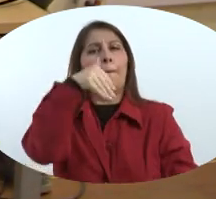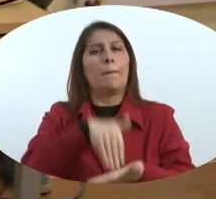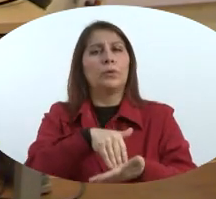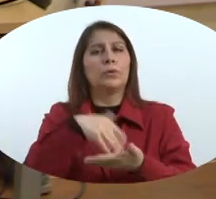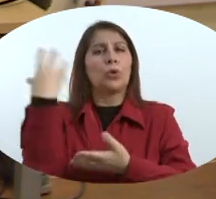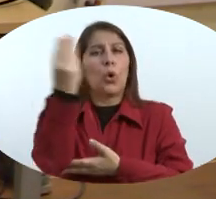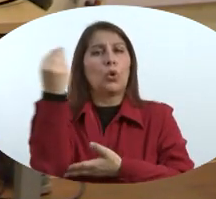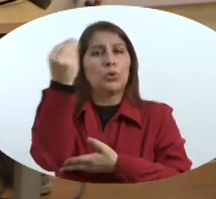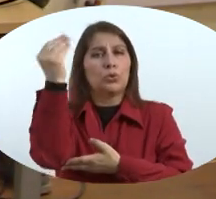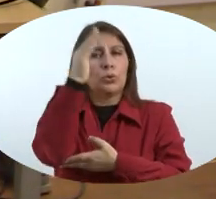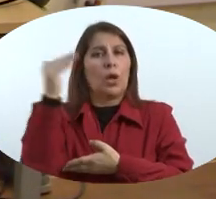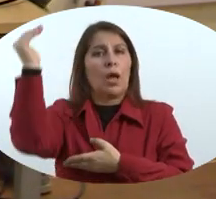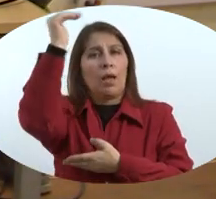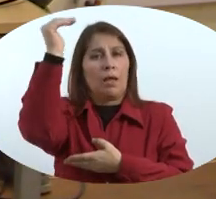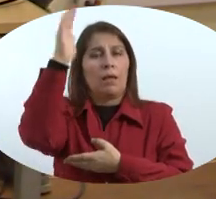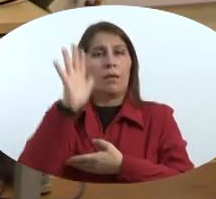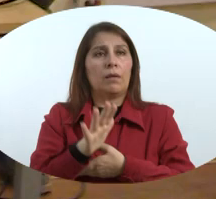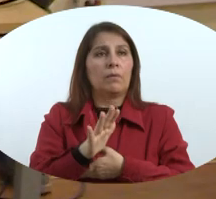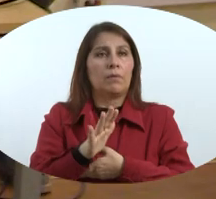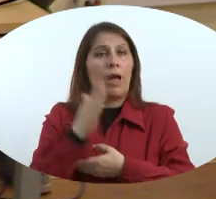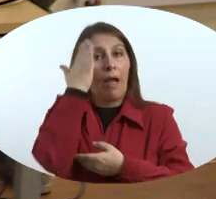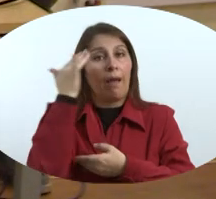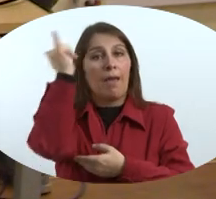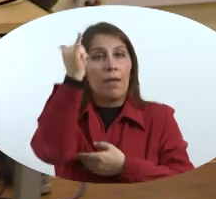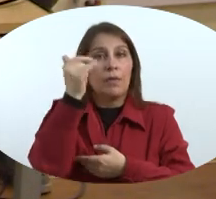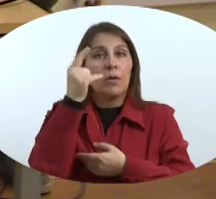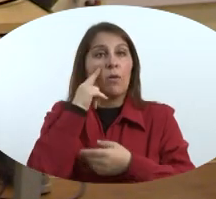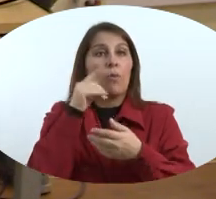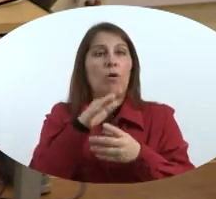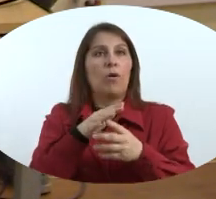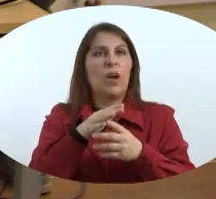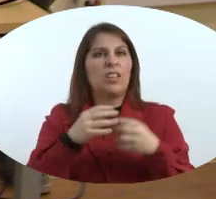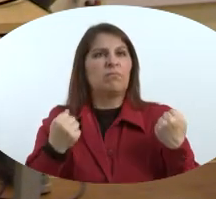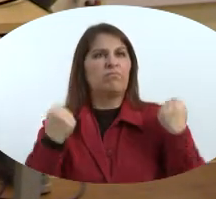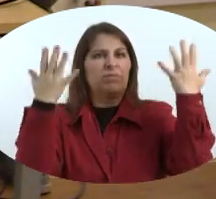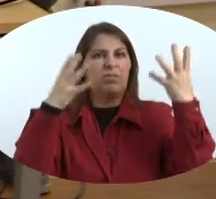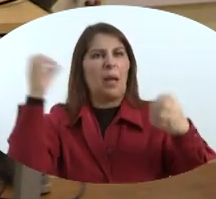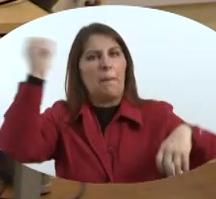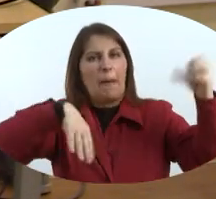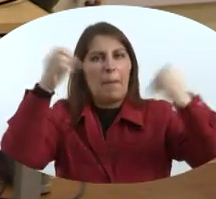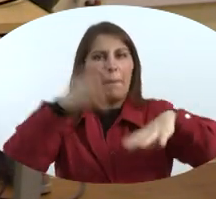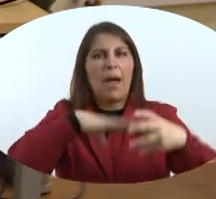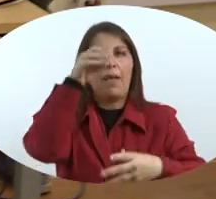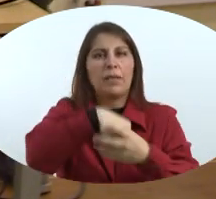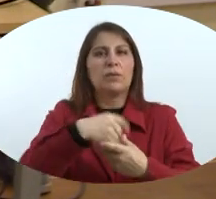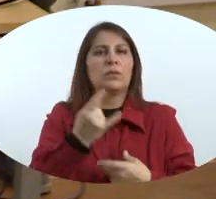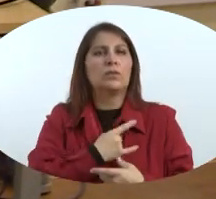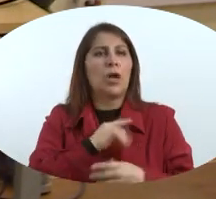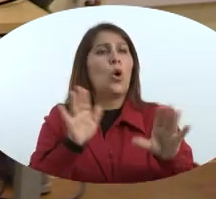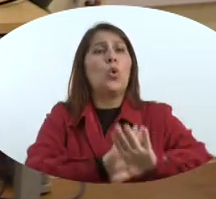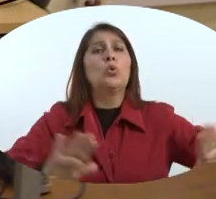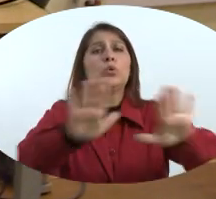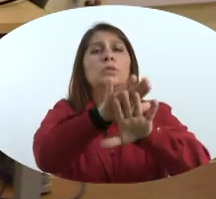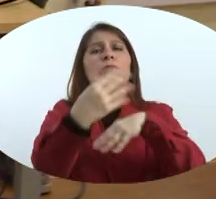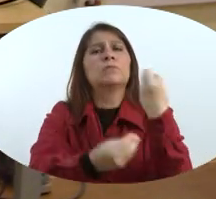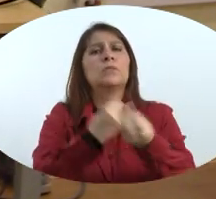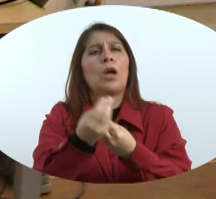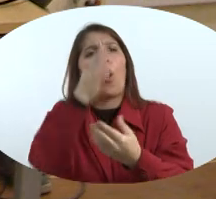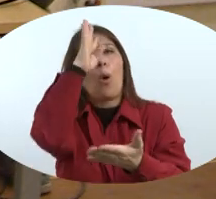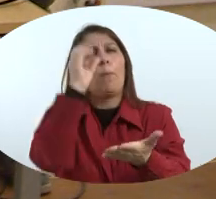candidatos al consejo académico las manifestaciones conocidas en la ope n como tropel es al interior del campus